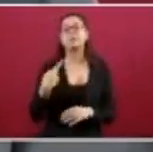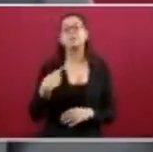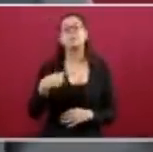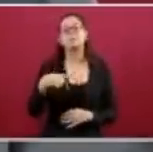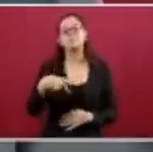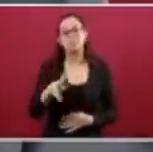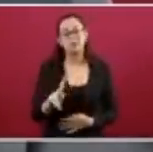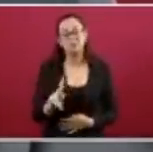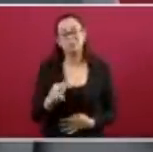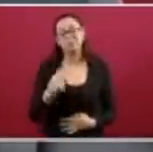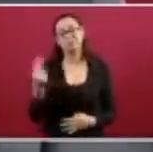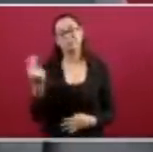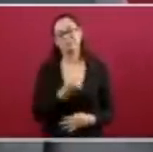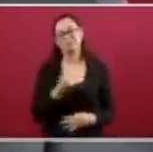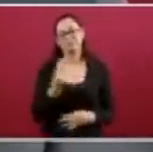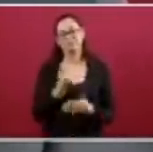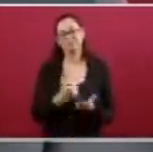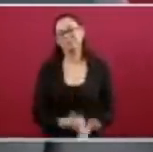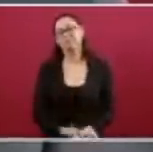nos ayude